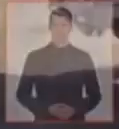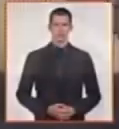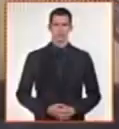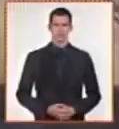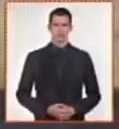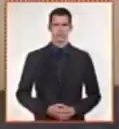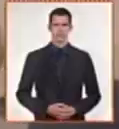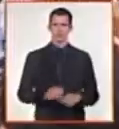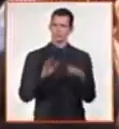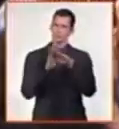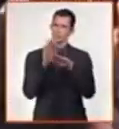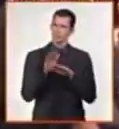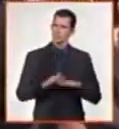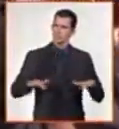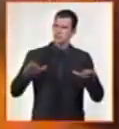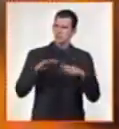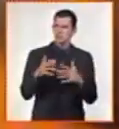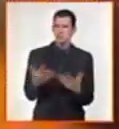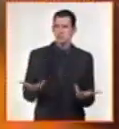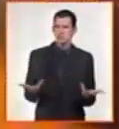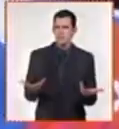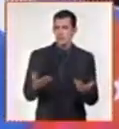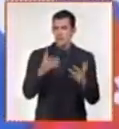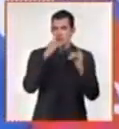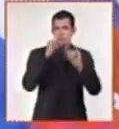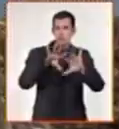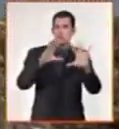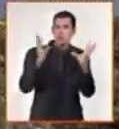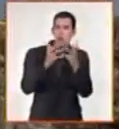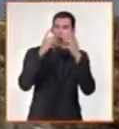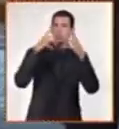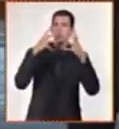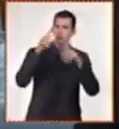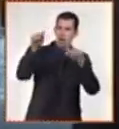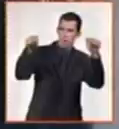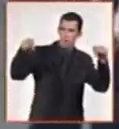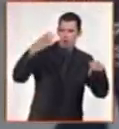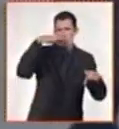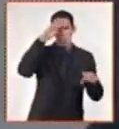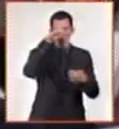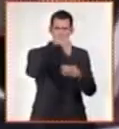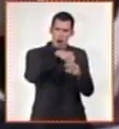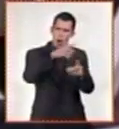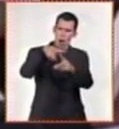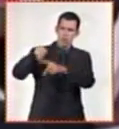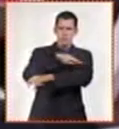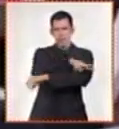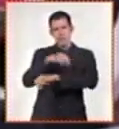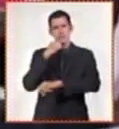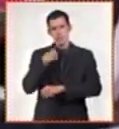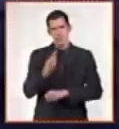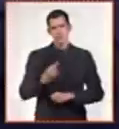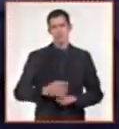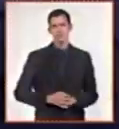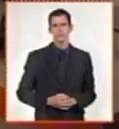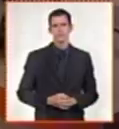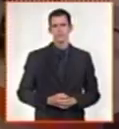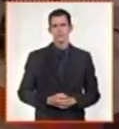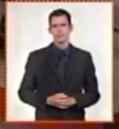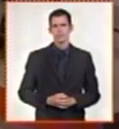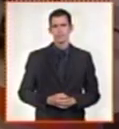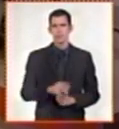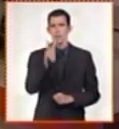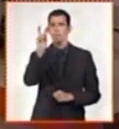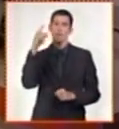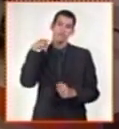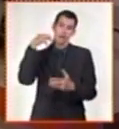Un espacio para el análisis de los más importantes acontecimientos de Cuba y el resto del mundo. Más de 20